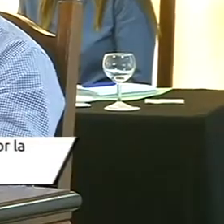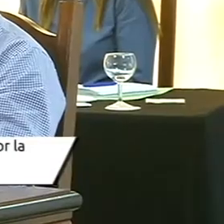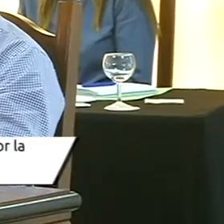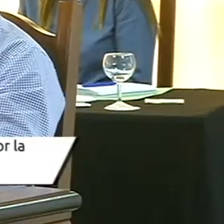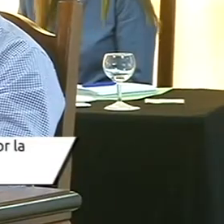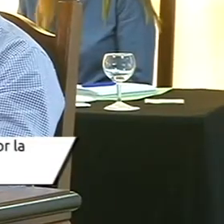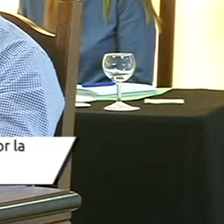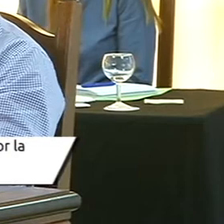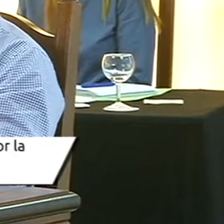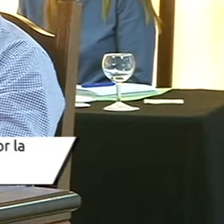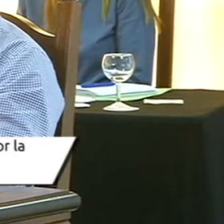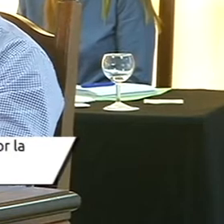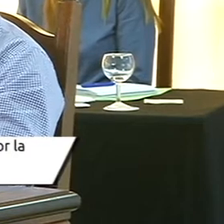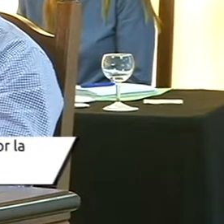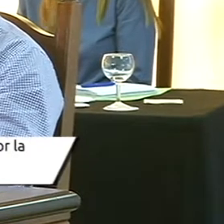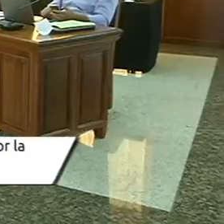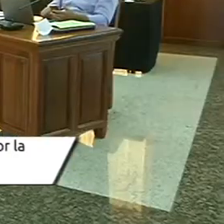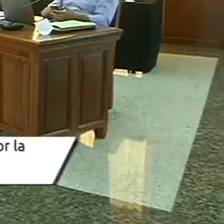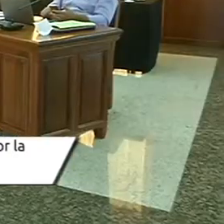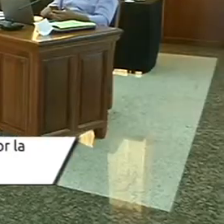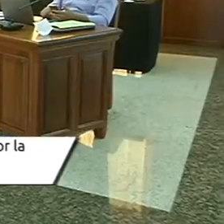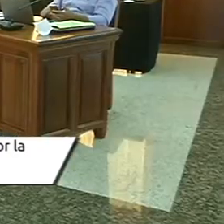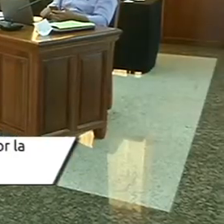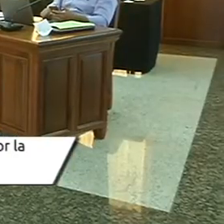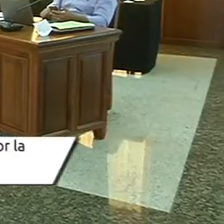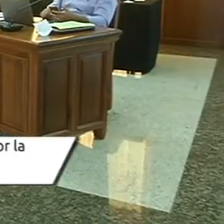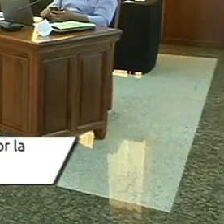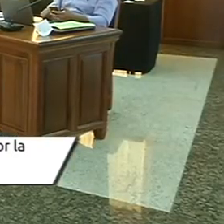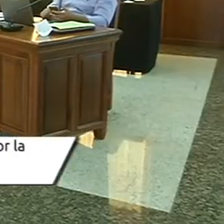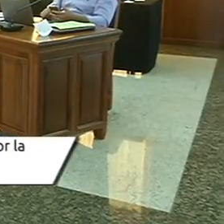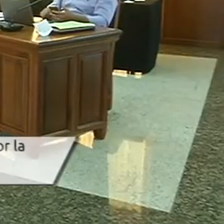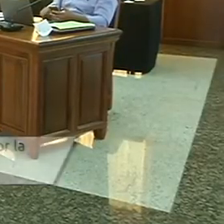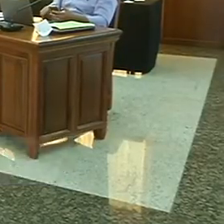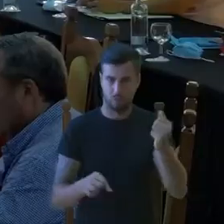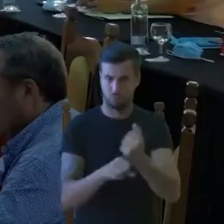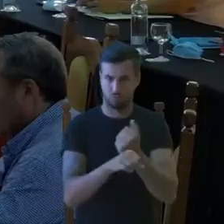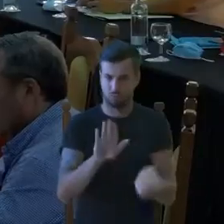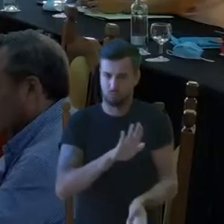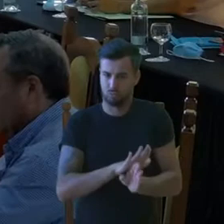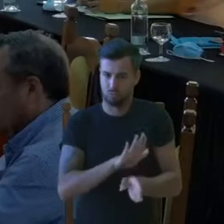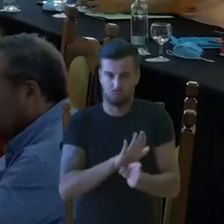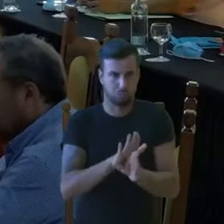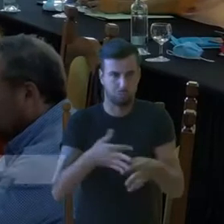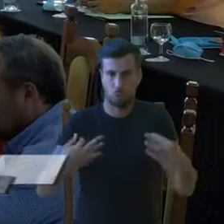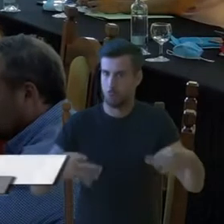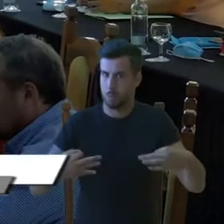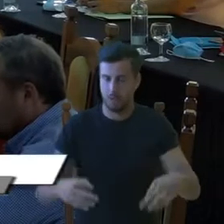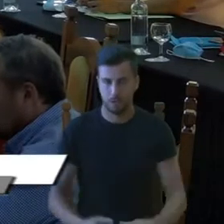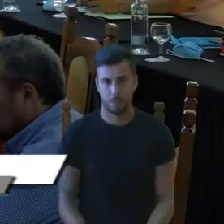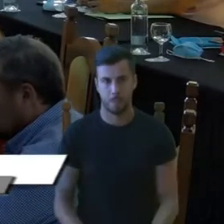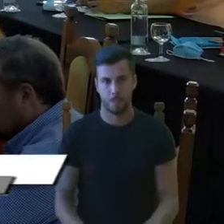para el año que corre de 2021 que la consejera de hacienda los catálogos de están marcados por el presupuesto del cabildo